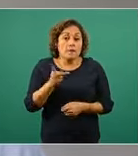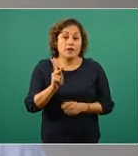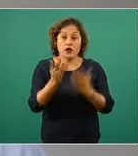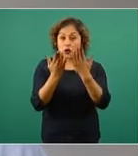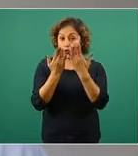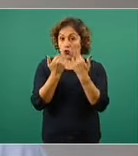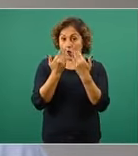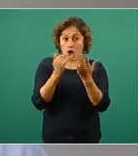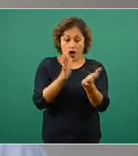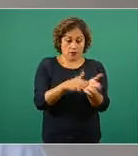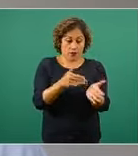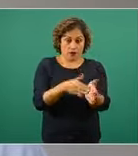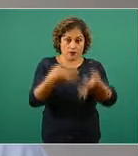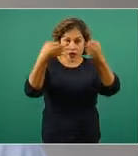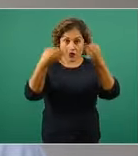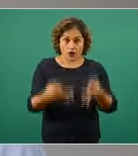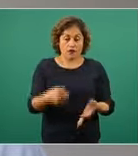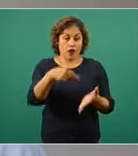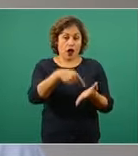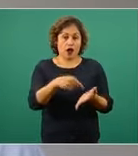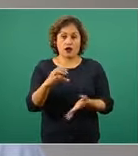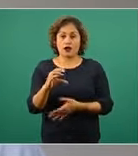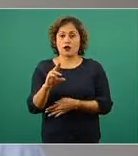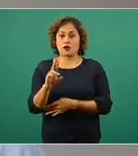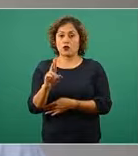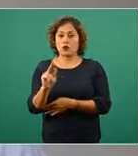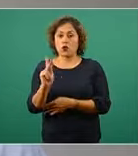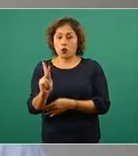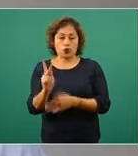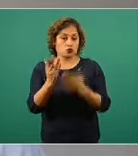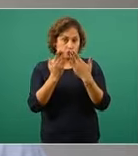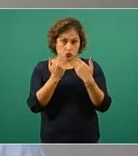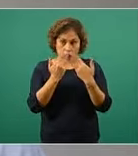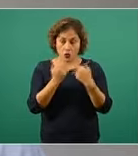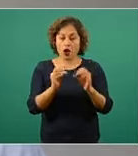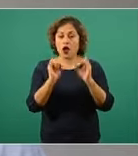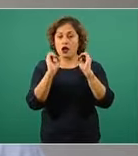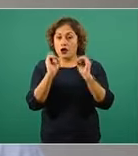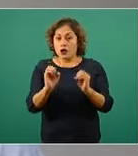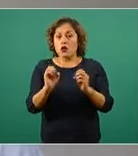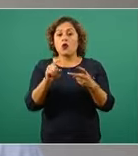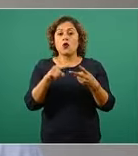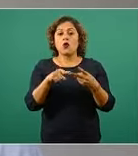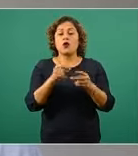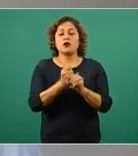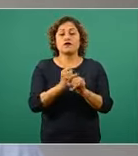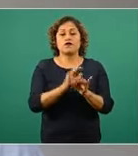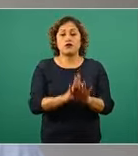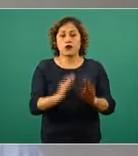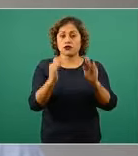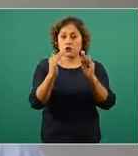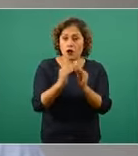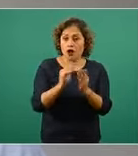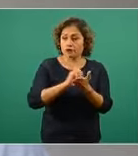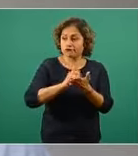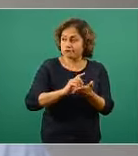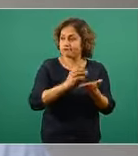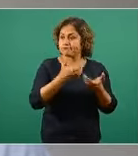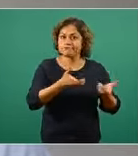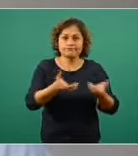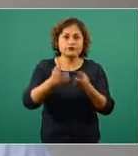donde se pudiera encontrar su curvo, donde se pudiera encontrar los datos de su dirección, estas